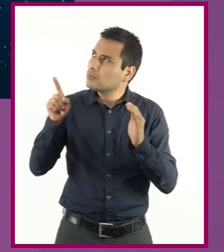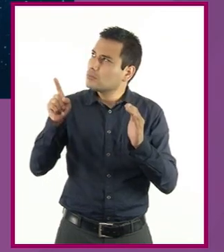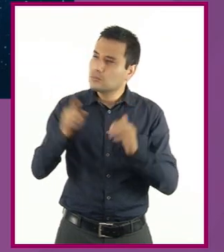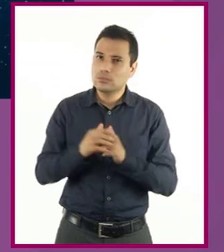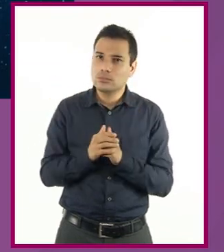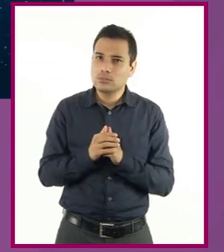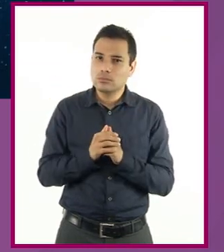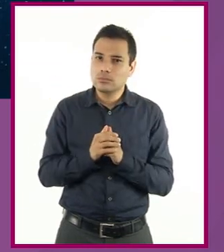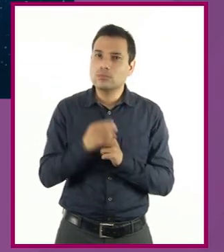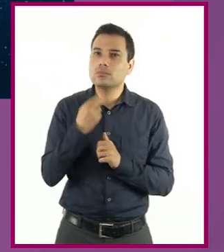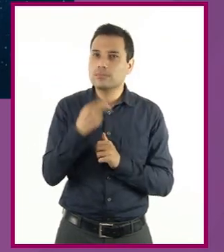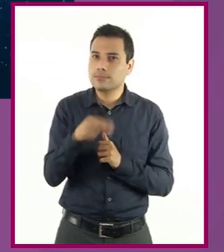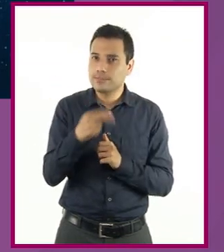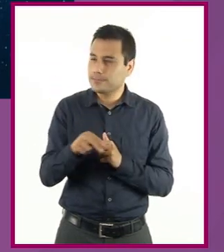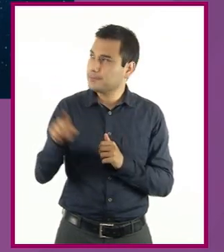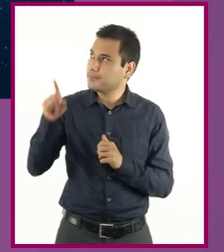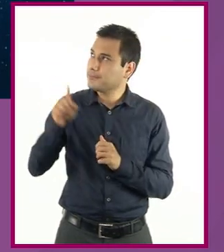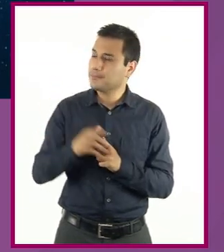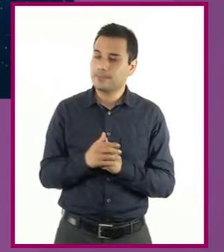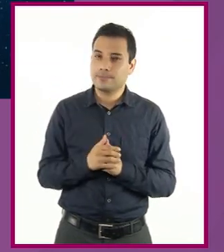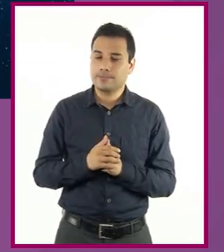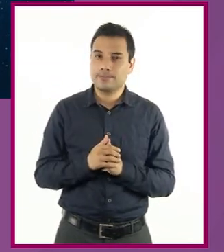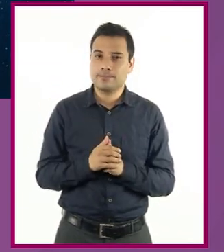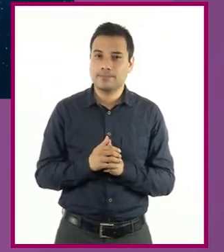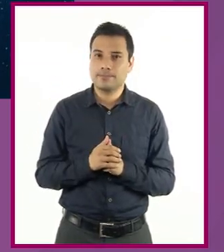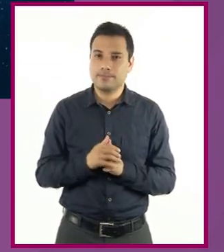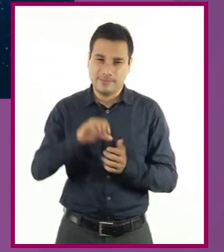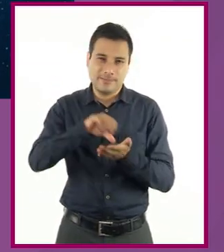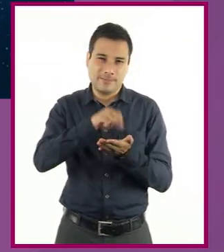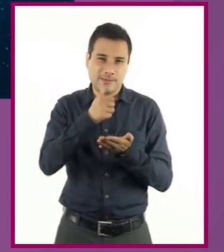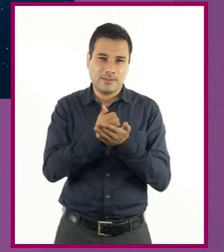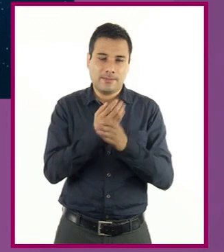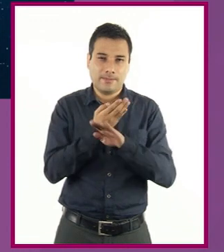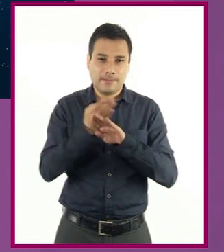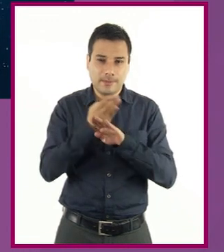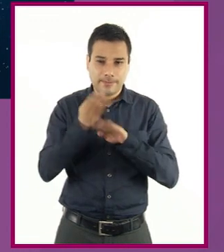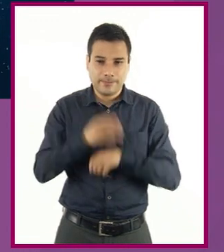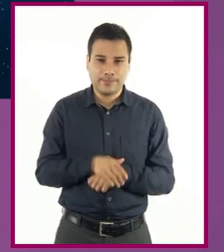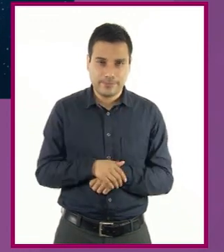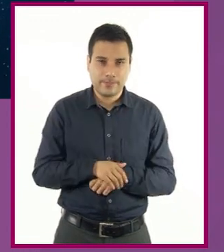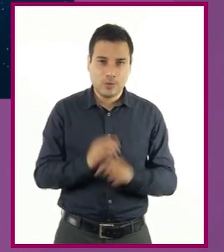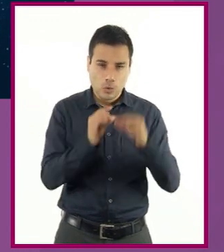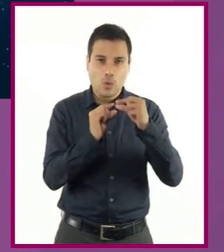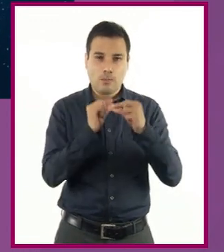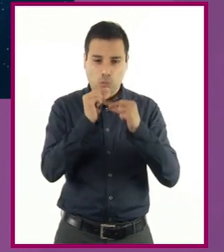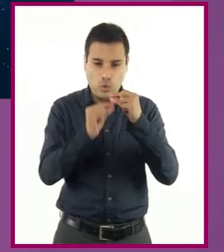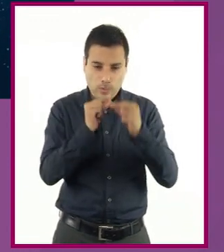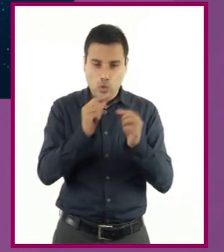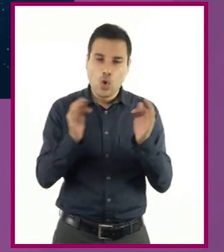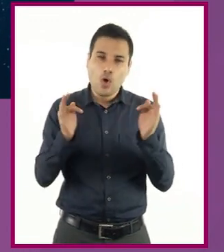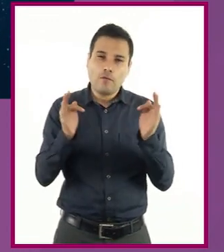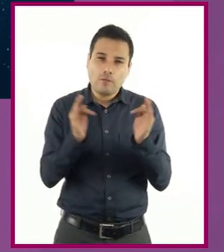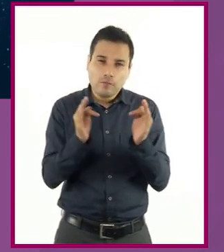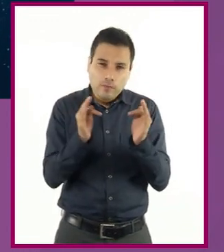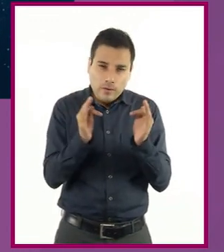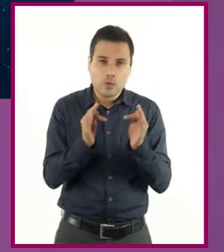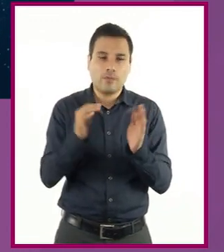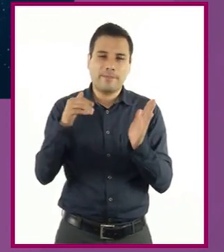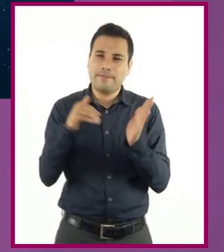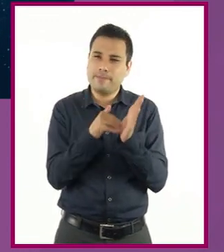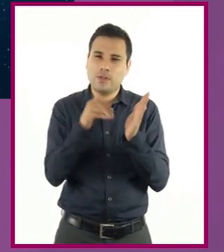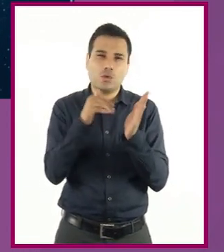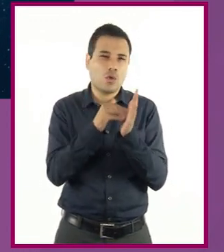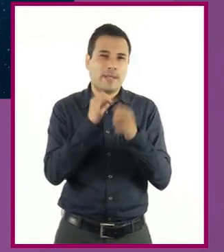en la fase denominada enana blanca. Una enana blanca se enfría poco a poco durante miles de millones de